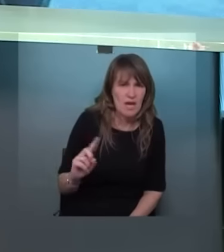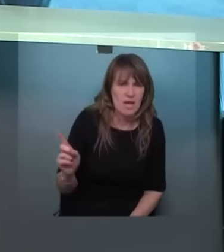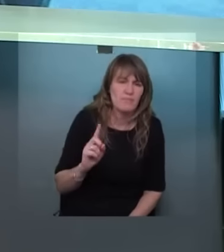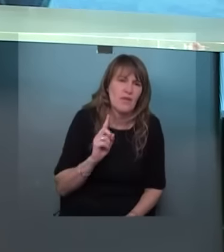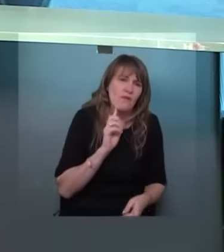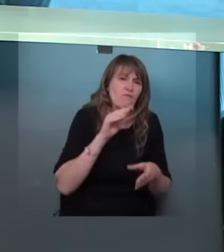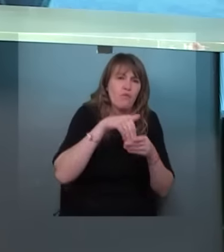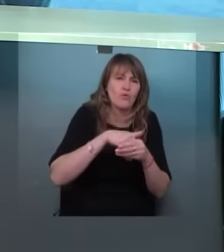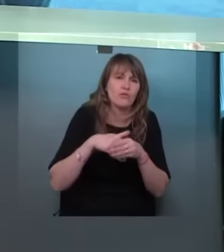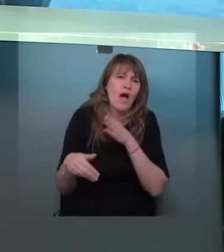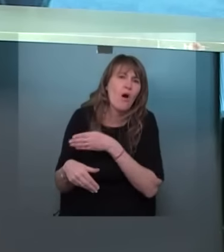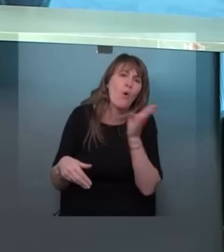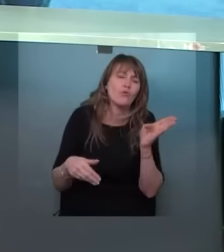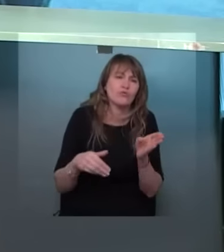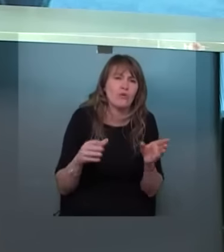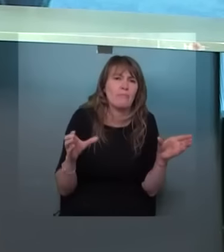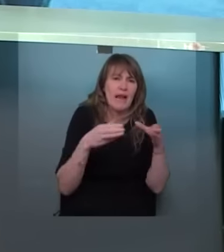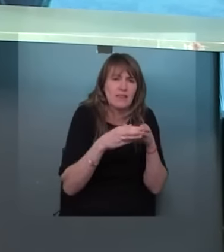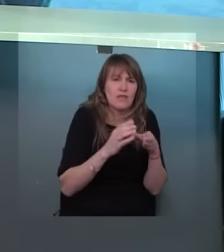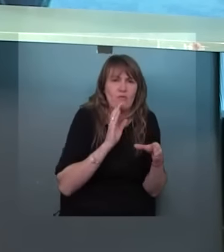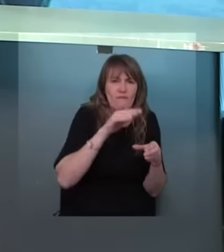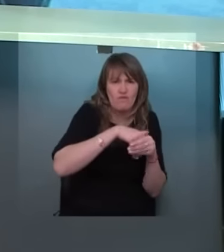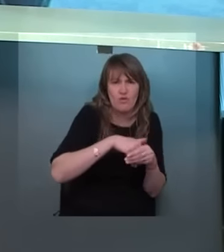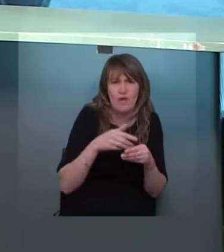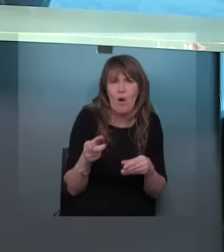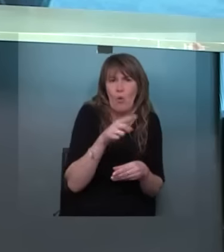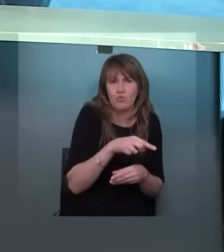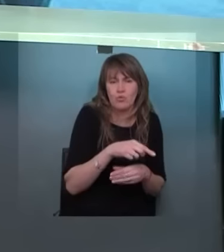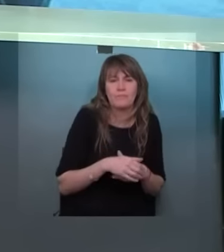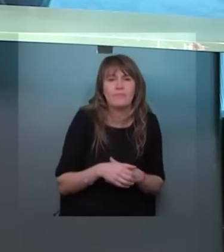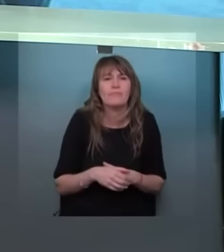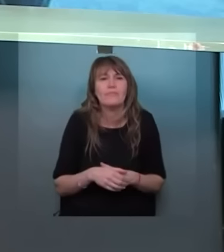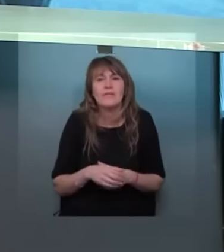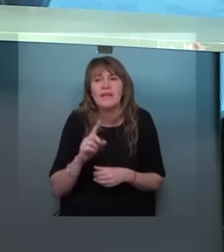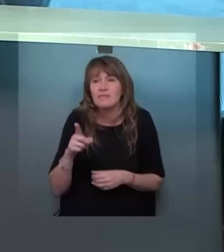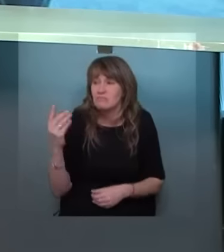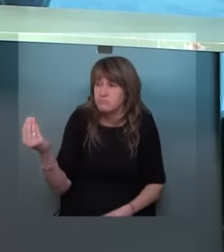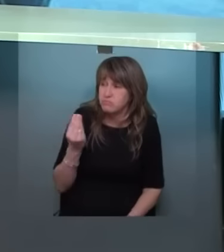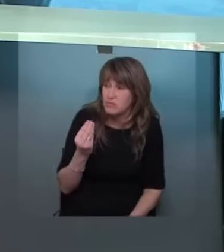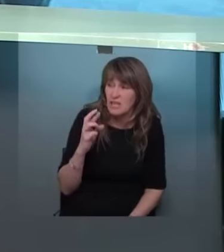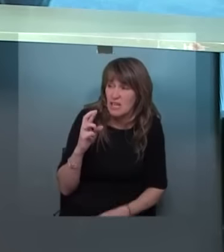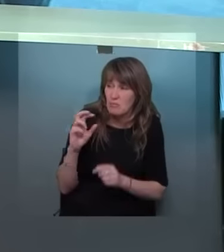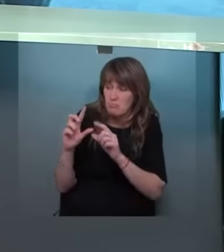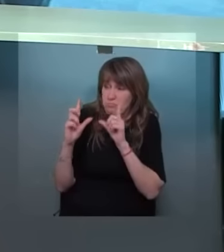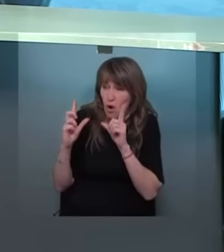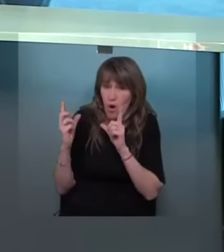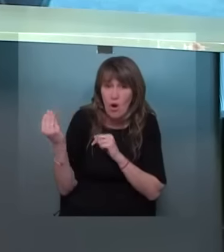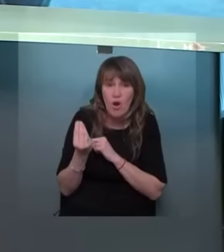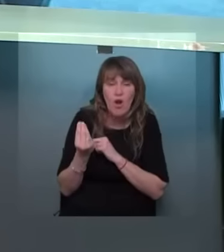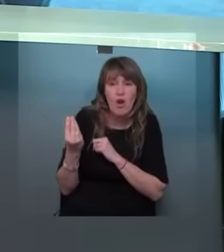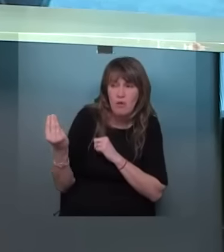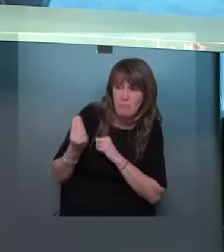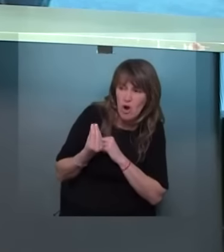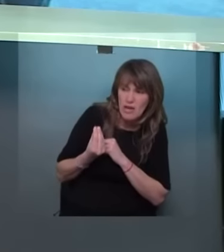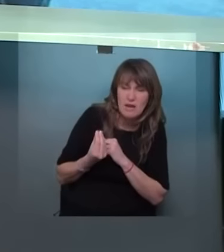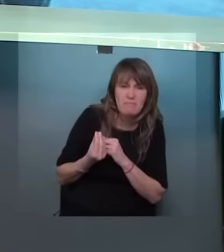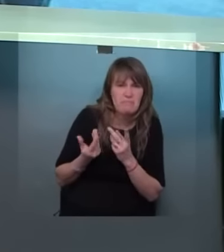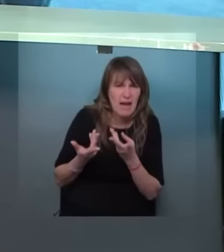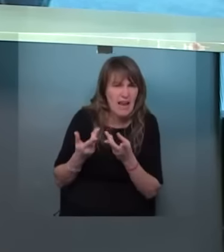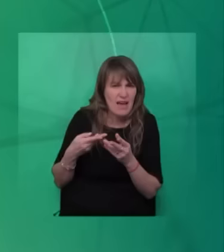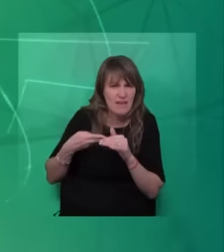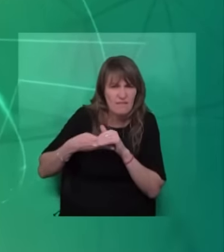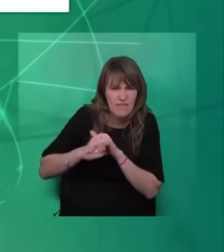partido y también dijo que la incorporación de ripol podría obedecer a una infiltración